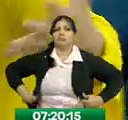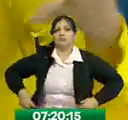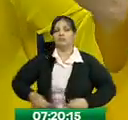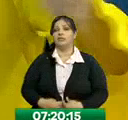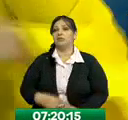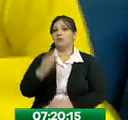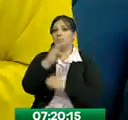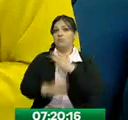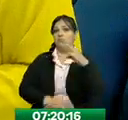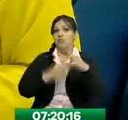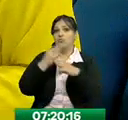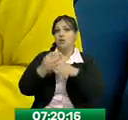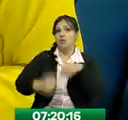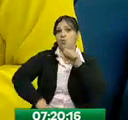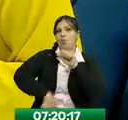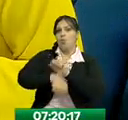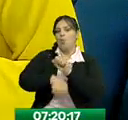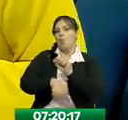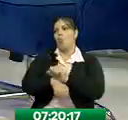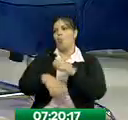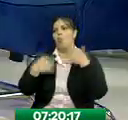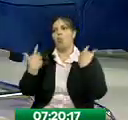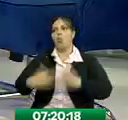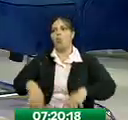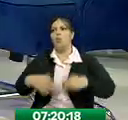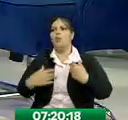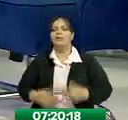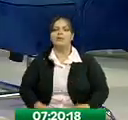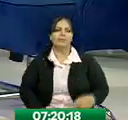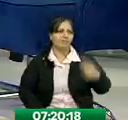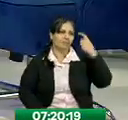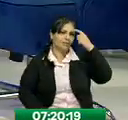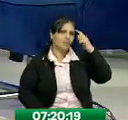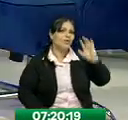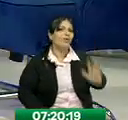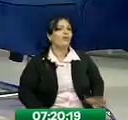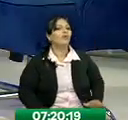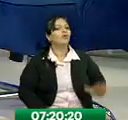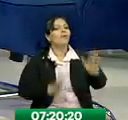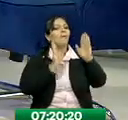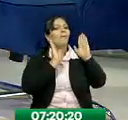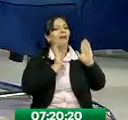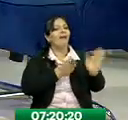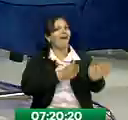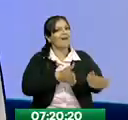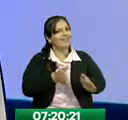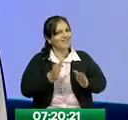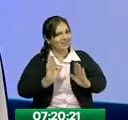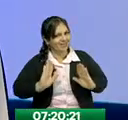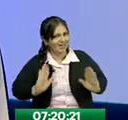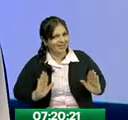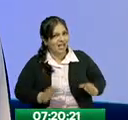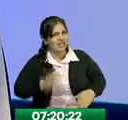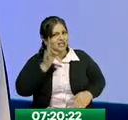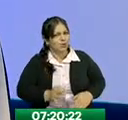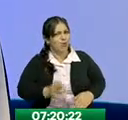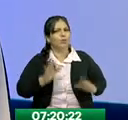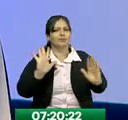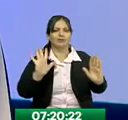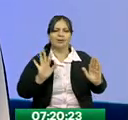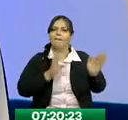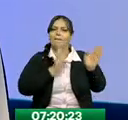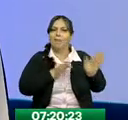y el que despierta pasiones en el mundo entero. Bueno, recordemos que es una postulación, ¿no? Que la FIFA tiene sus requisitos, que hay que seguirlos, que hay que